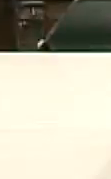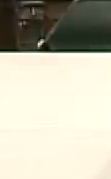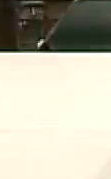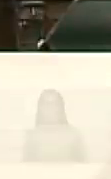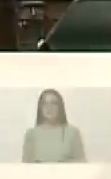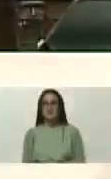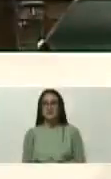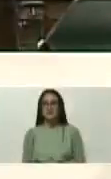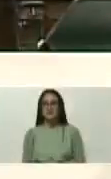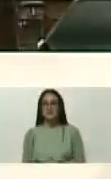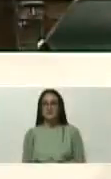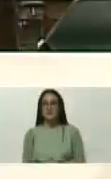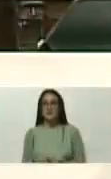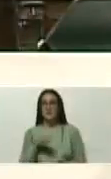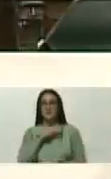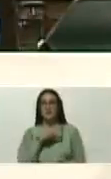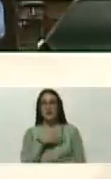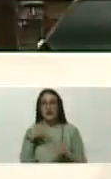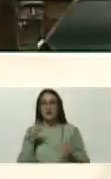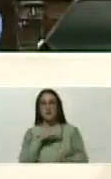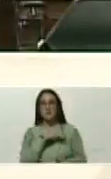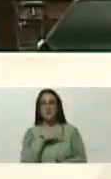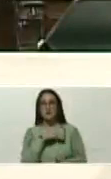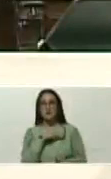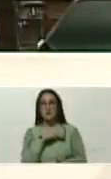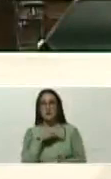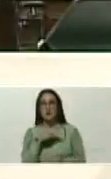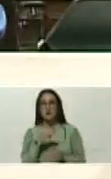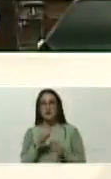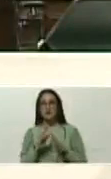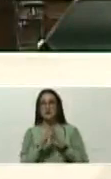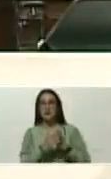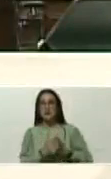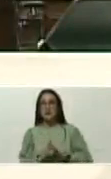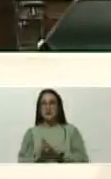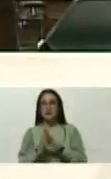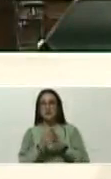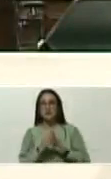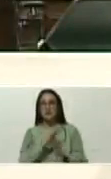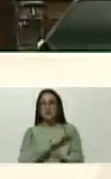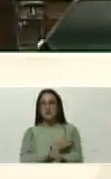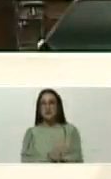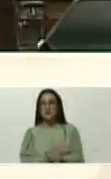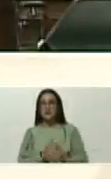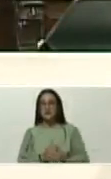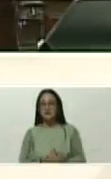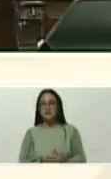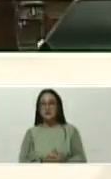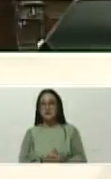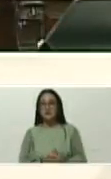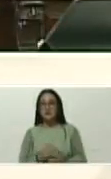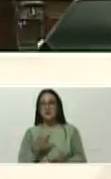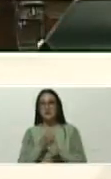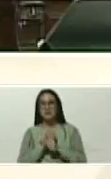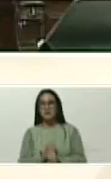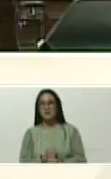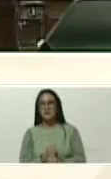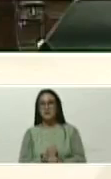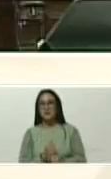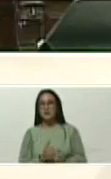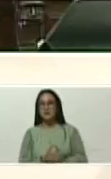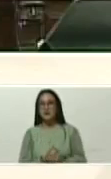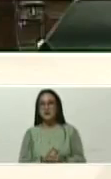las misiones y grandes misiones. Si la comuna es el poder, es la base de la democracia, ¿qué estamos esperando?